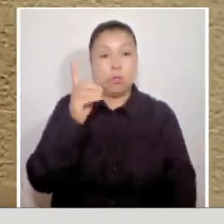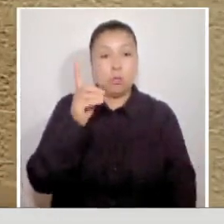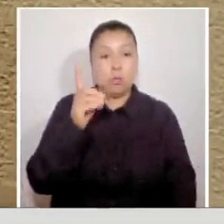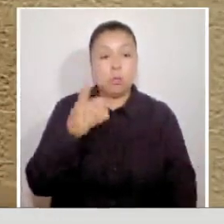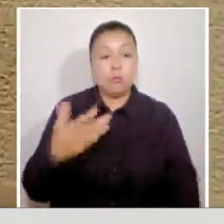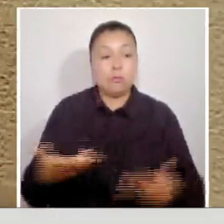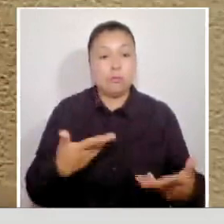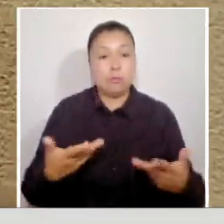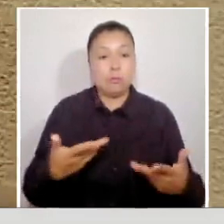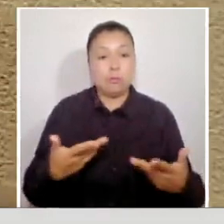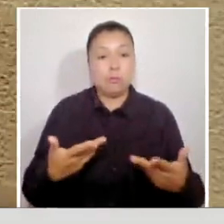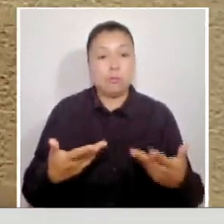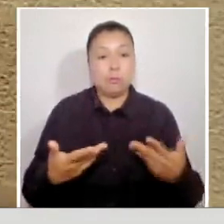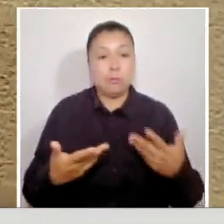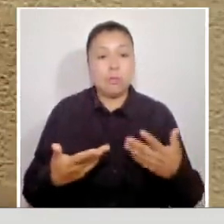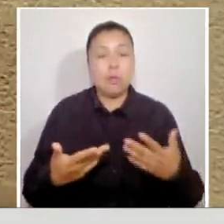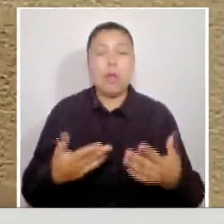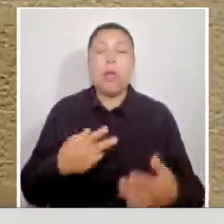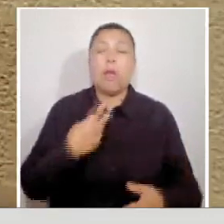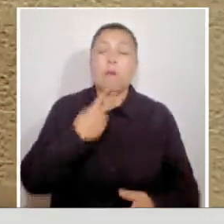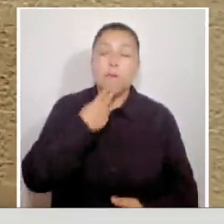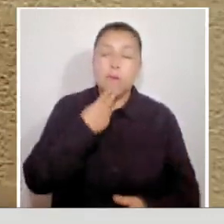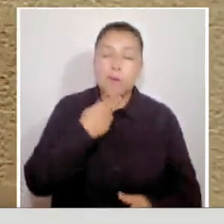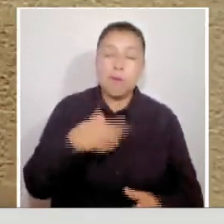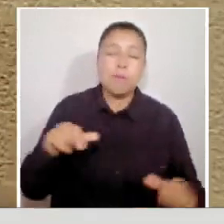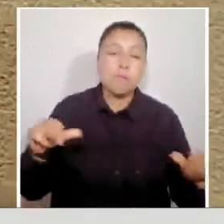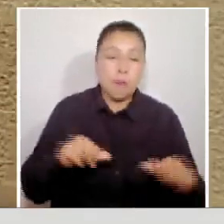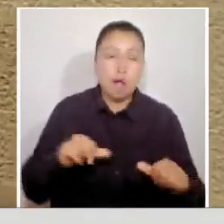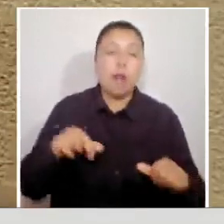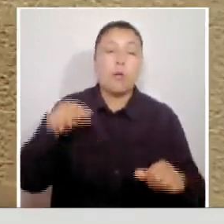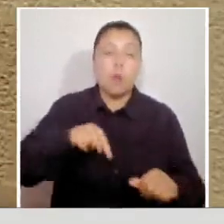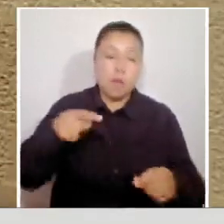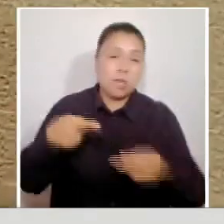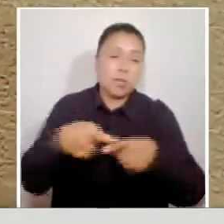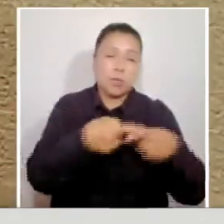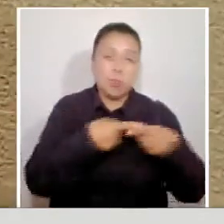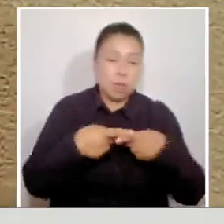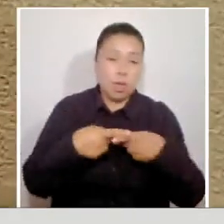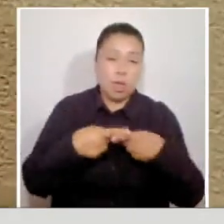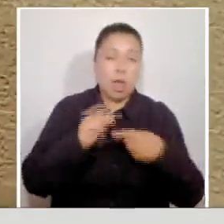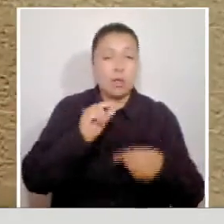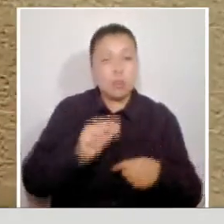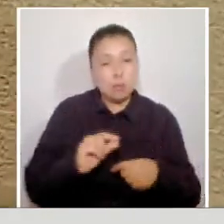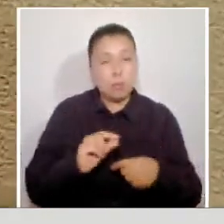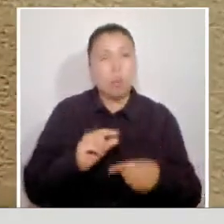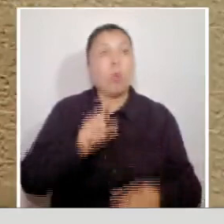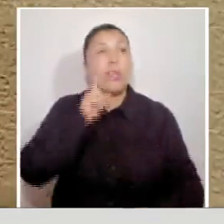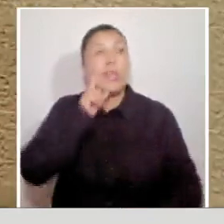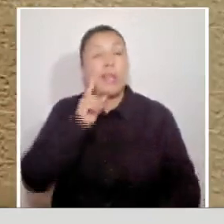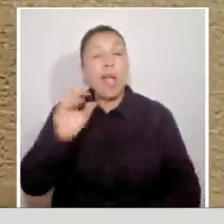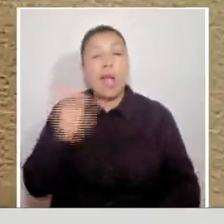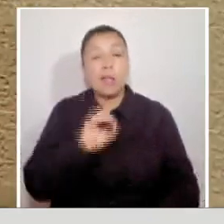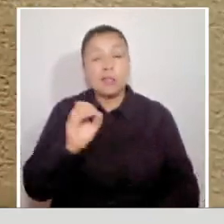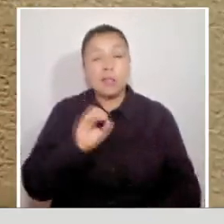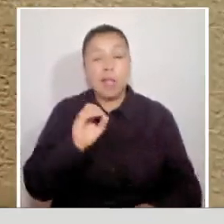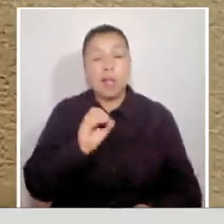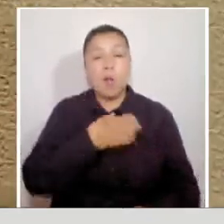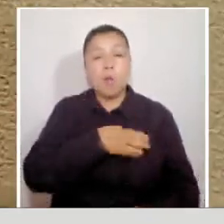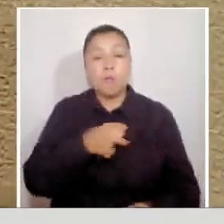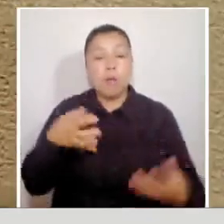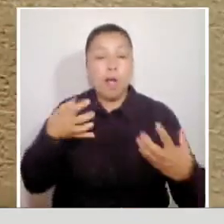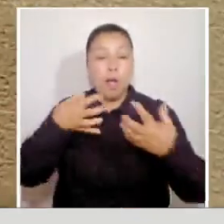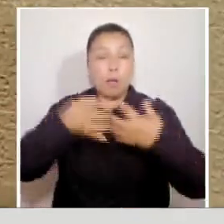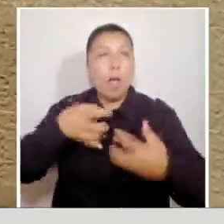bastante mal lo han pasado con esta sociedad que hasta hace poco verdad tenía cero empatía y conciencia